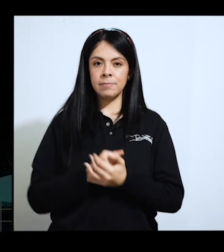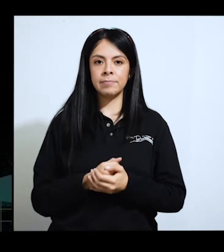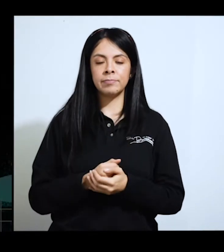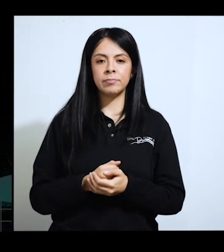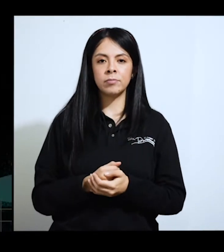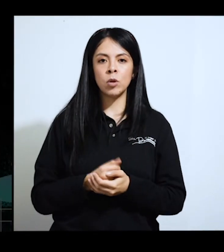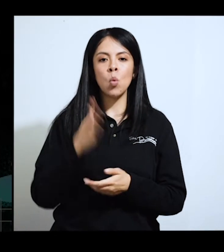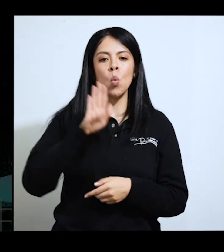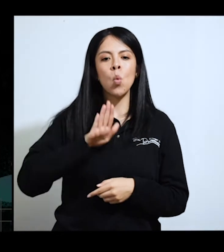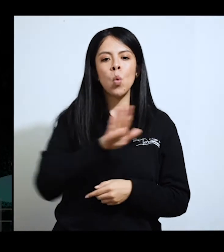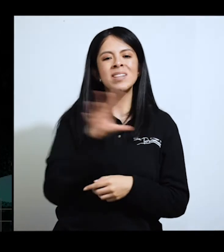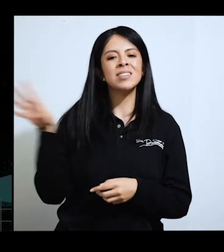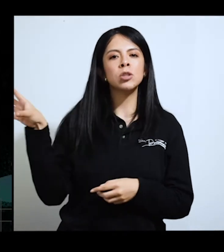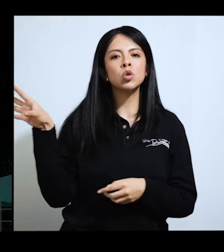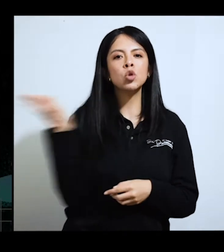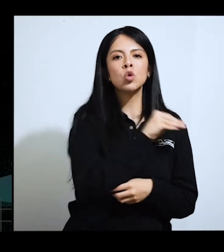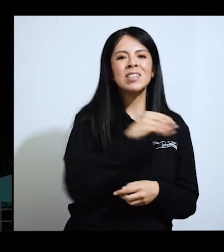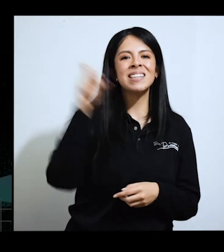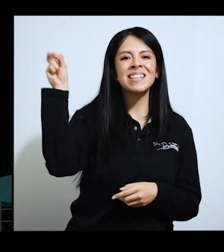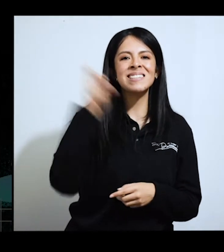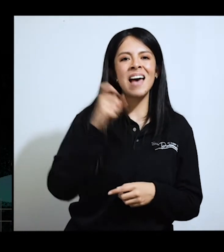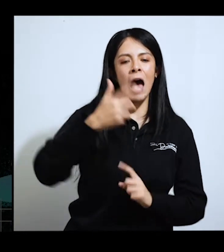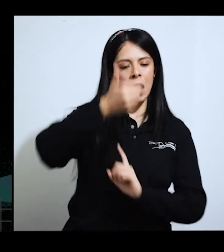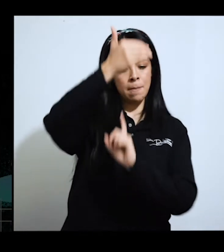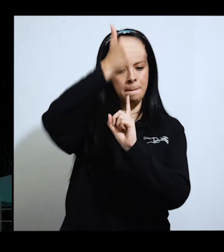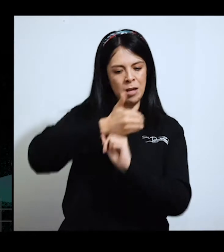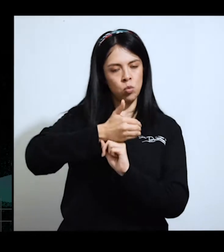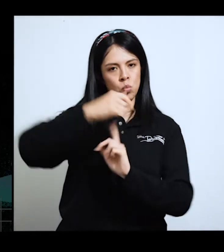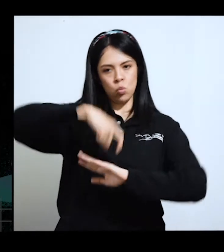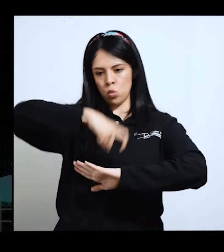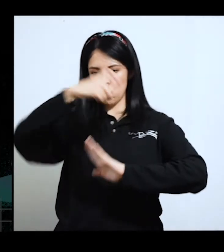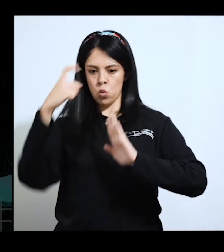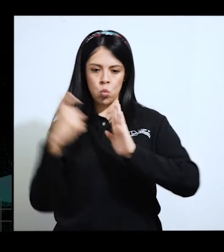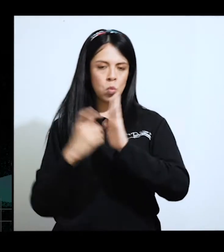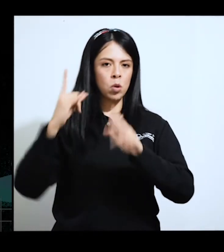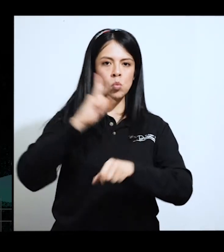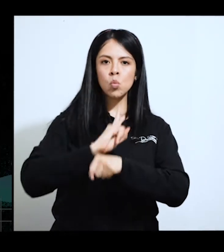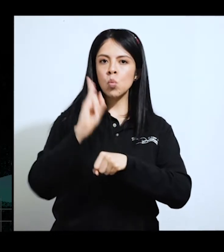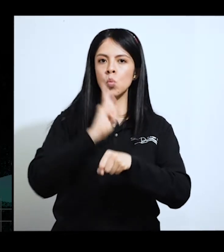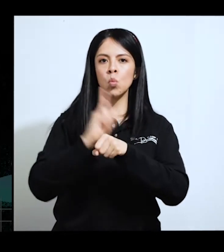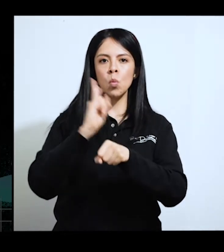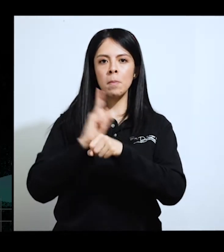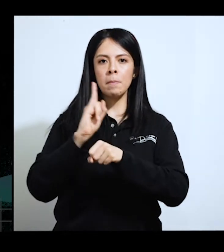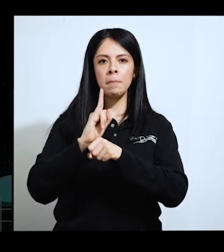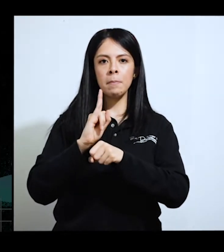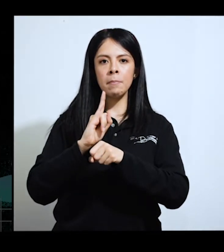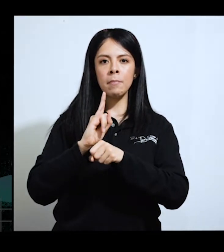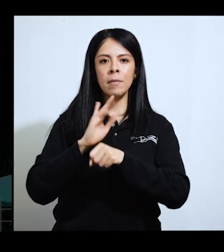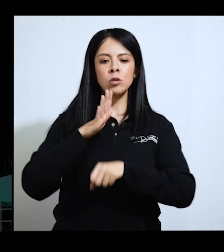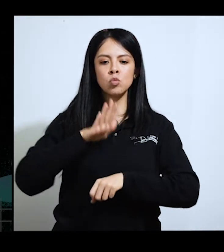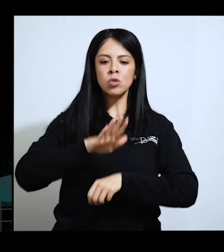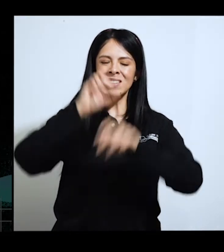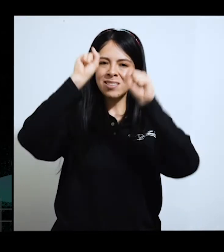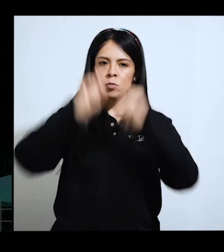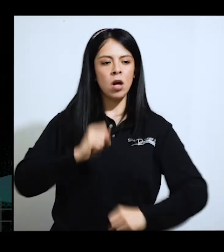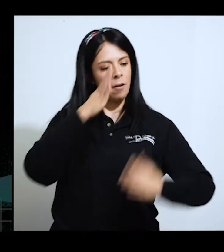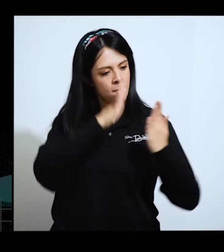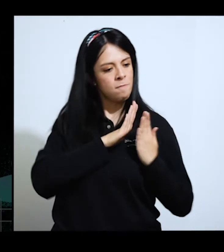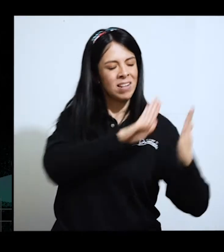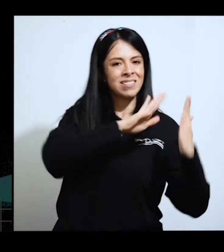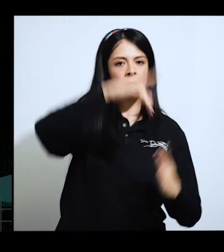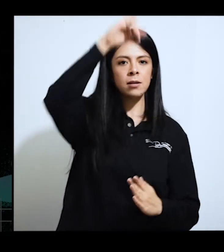pónganse todas las piezas de la armadura de Dios para poder resistir